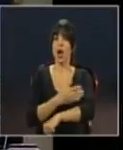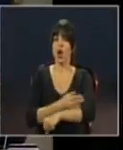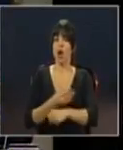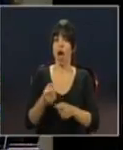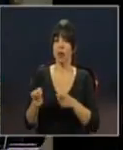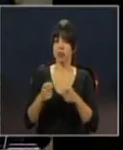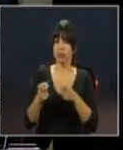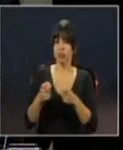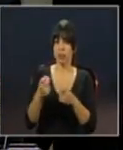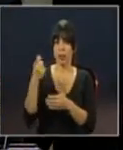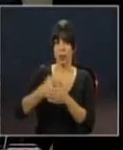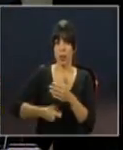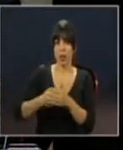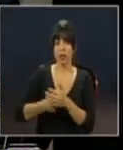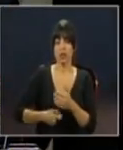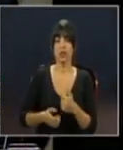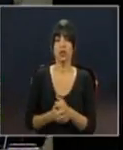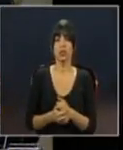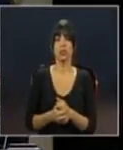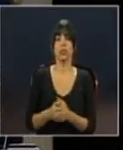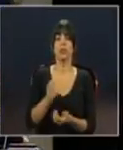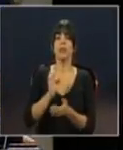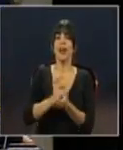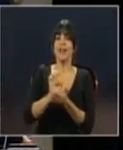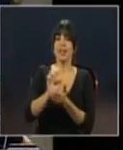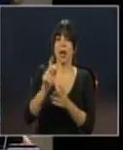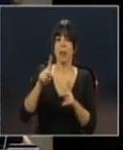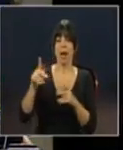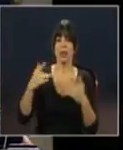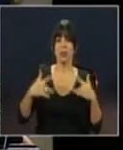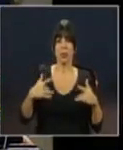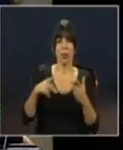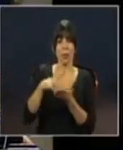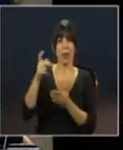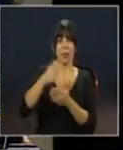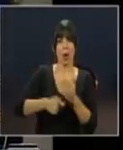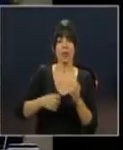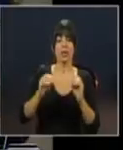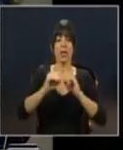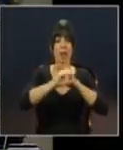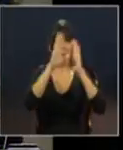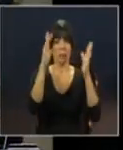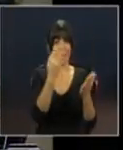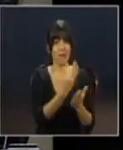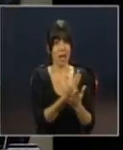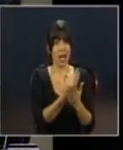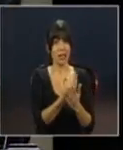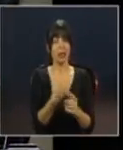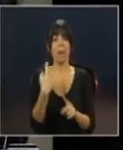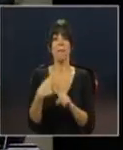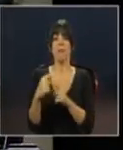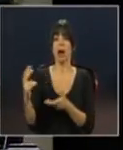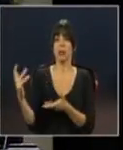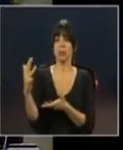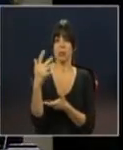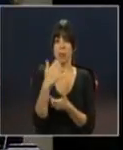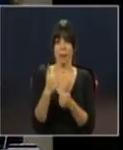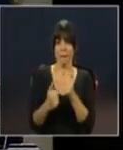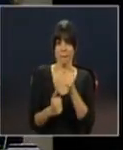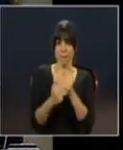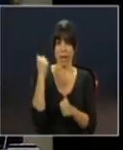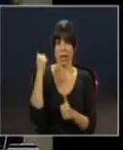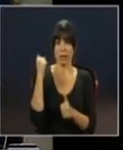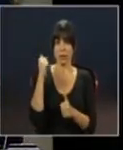tributaria, combatir la evasión, mejorar la transparencia financiera y aumentar la recaudación, la